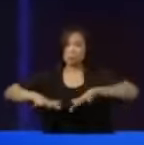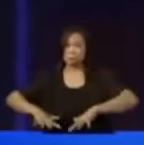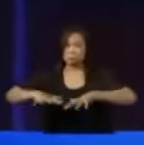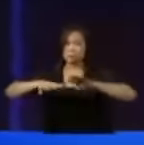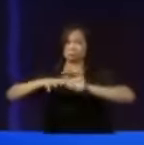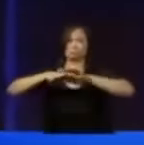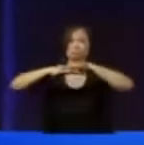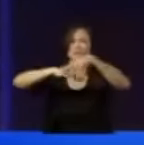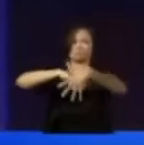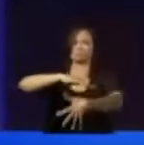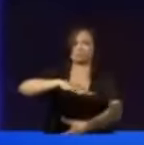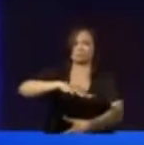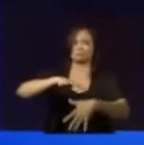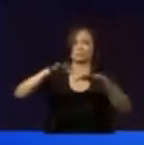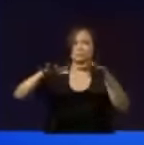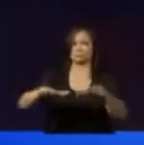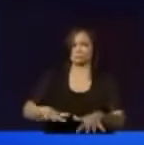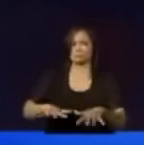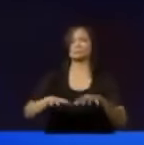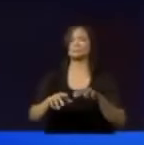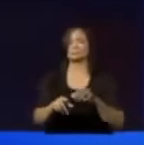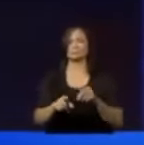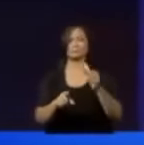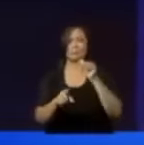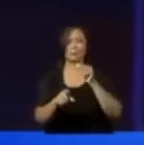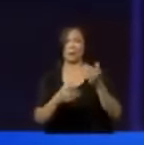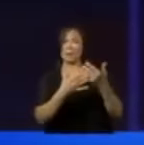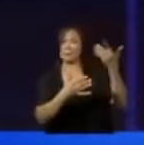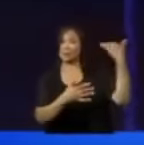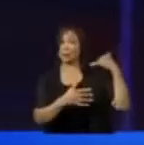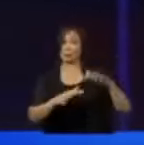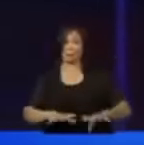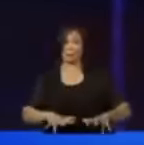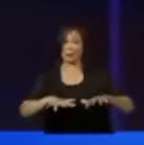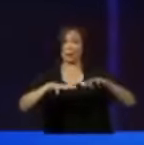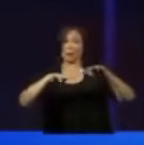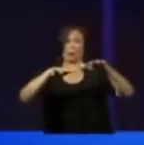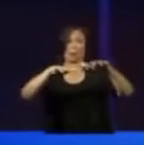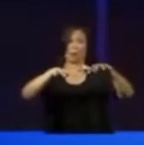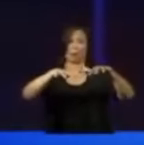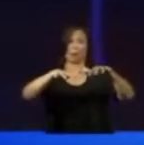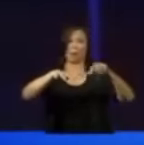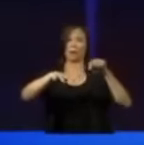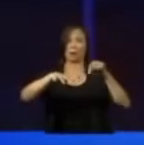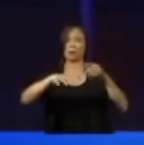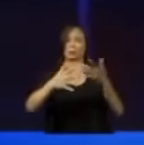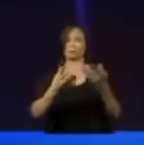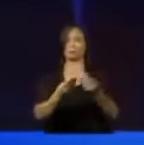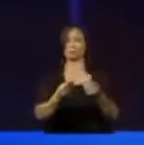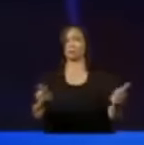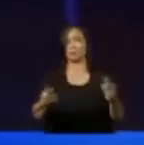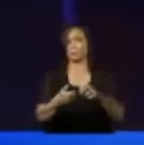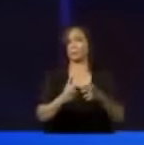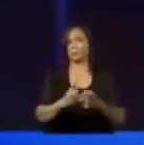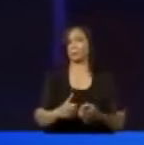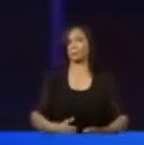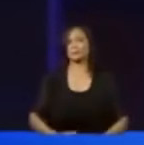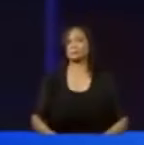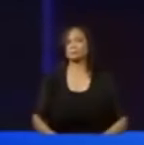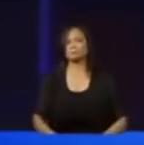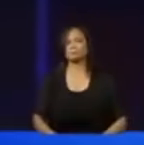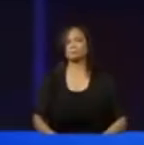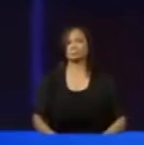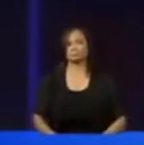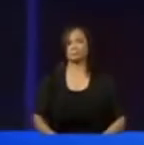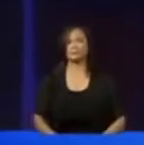a esas situaciones que en el pasado no teníamos ninguna posibilidad y que por